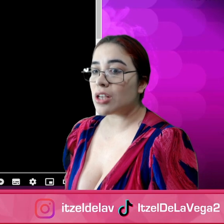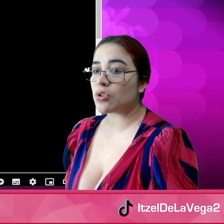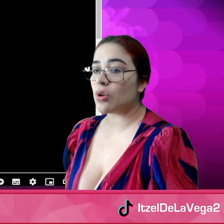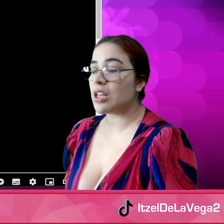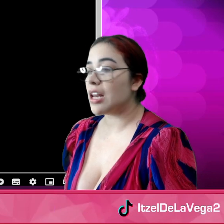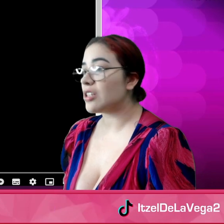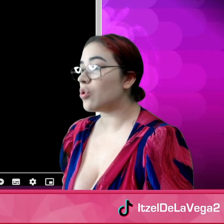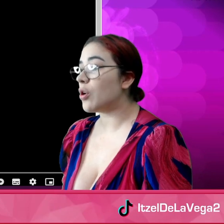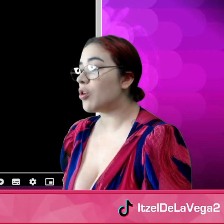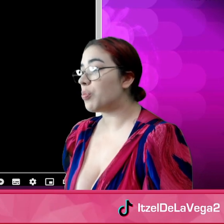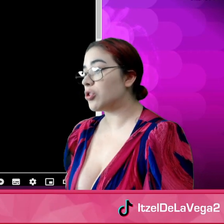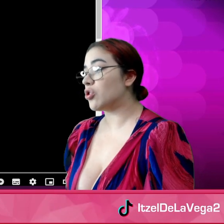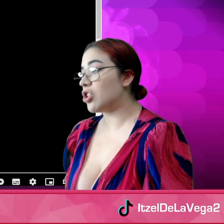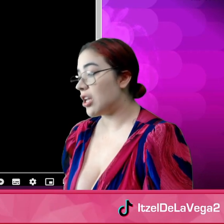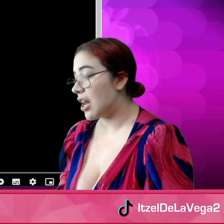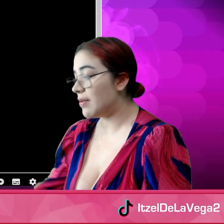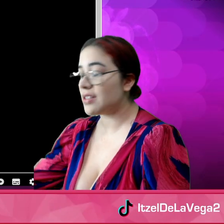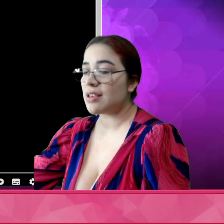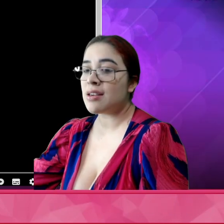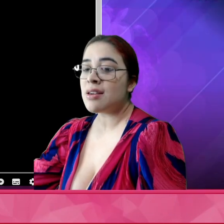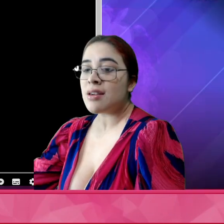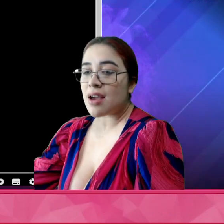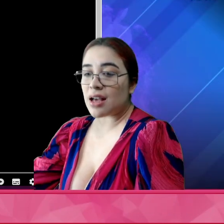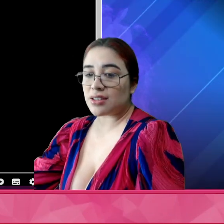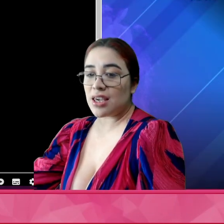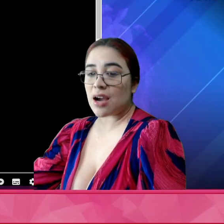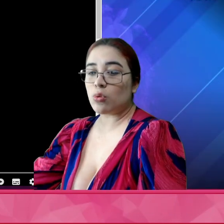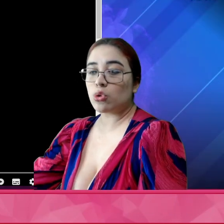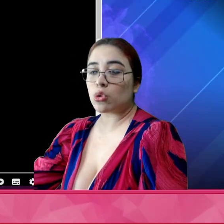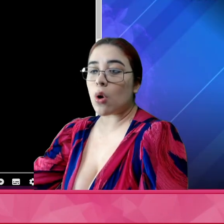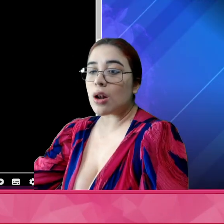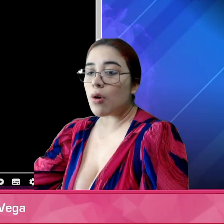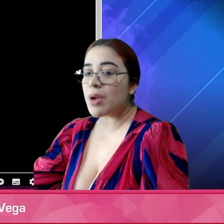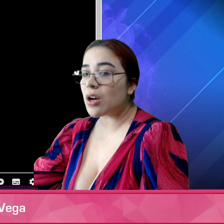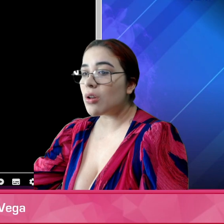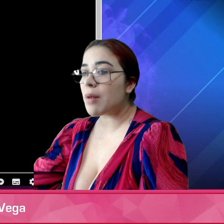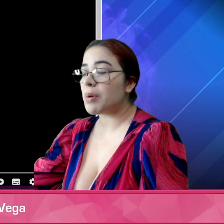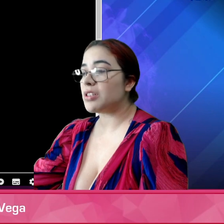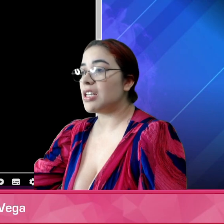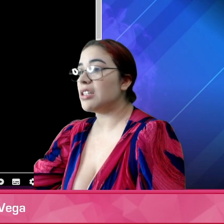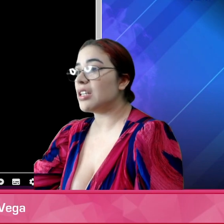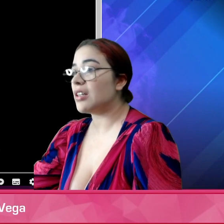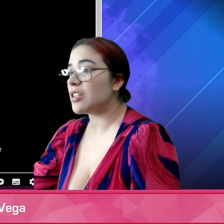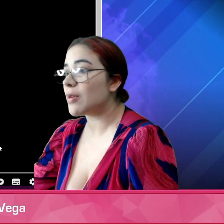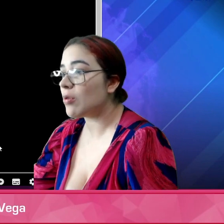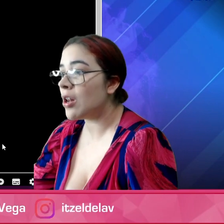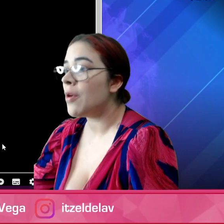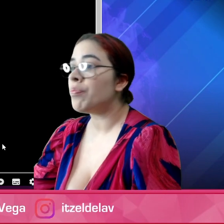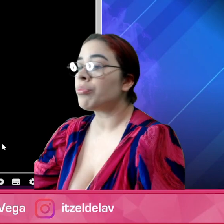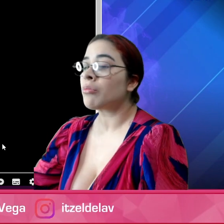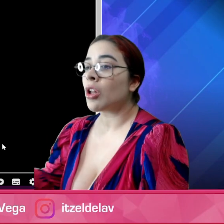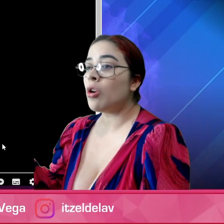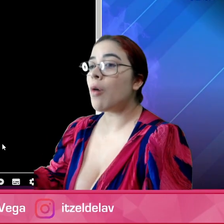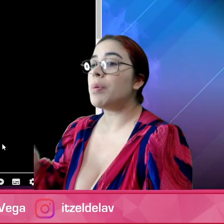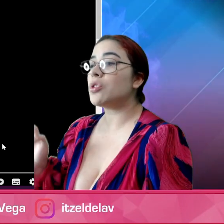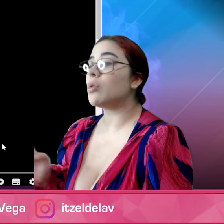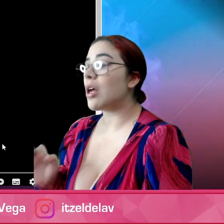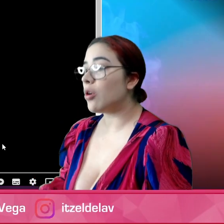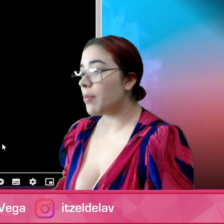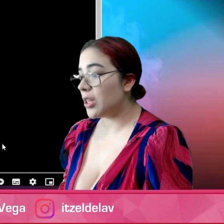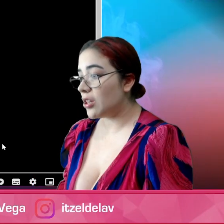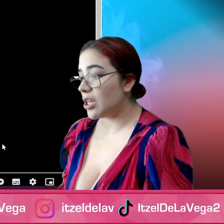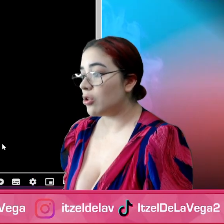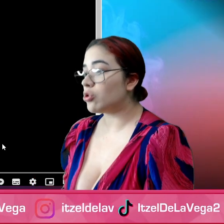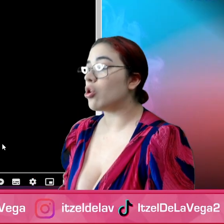un nuevo gasolinazo. Bueno, pues Xochitl Gálvez así acusó al gobierno del presidente Andrés Manuel López